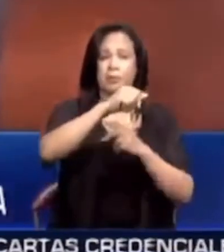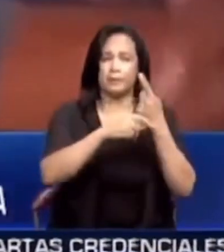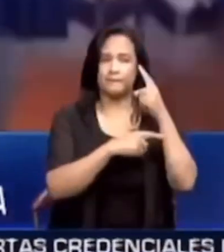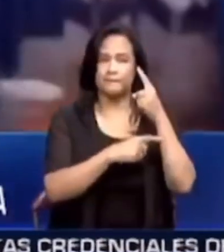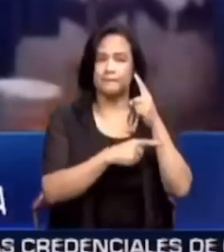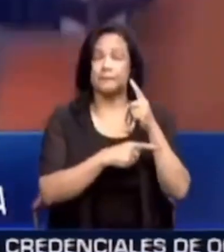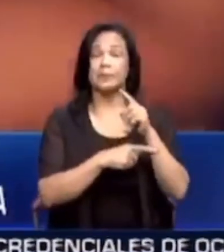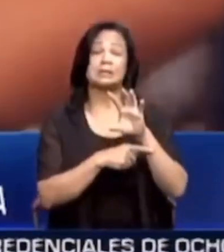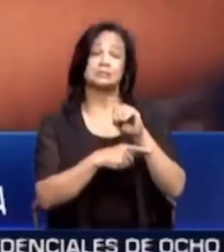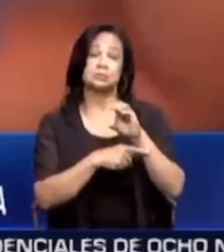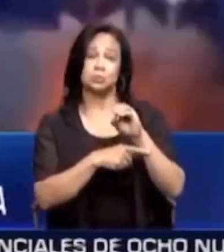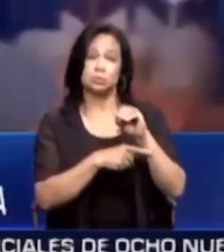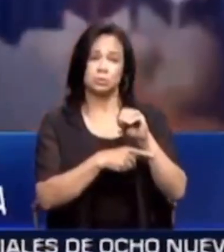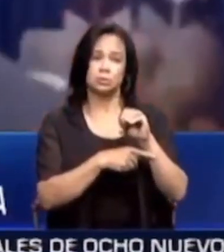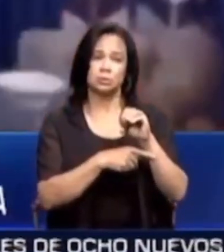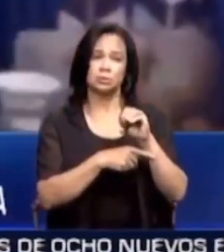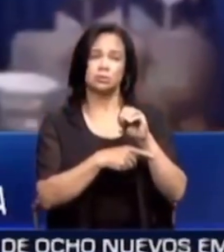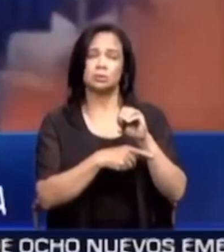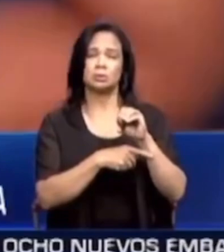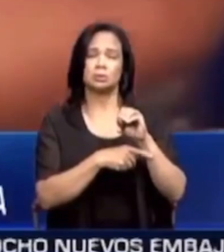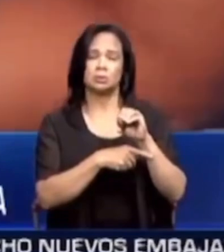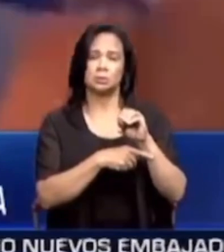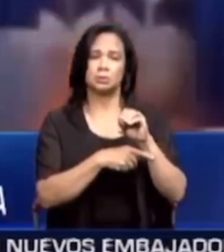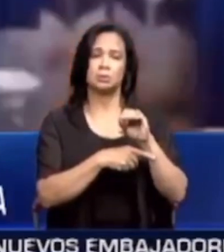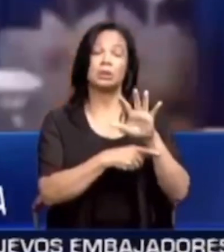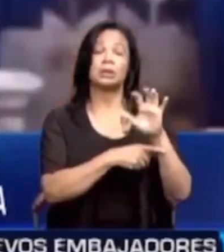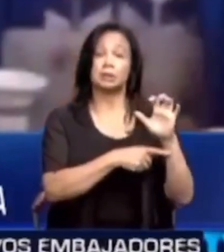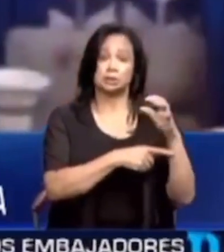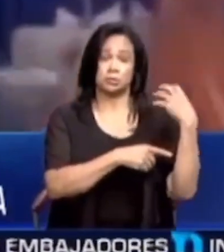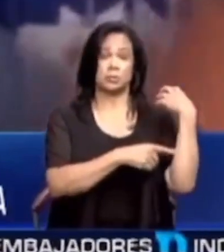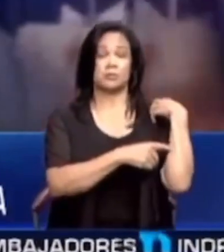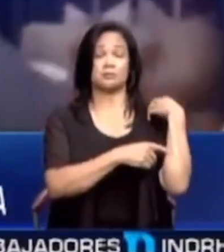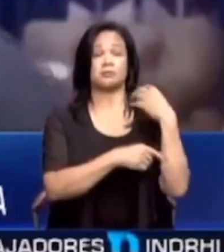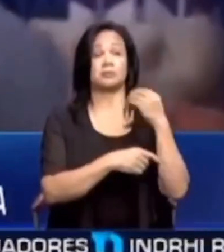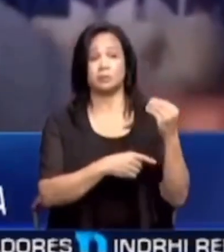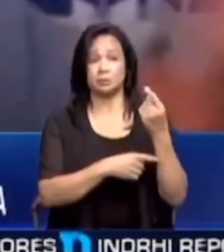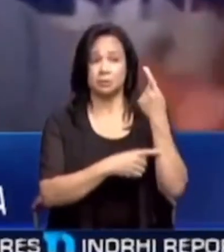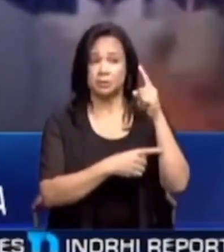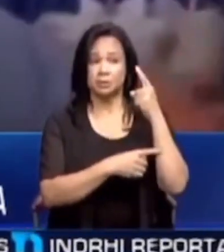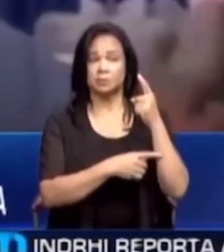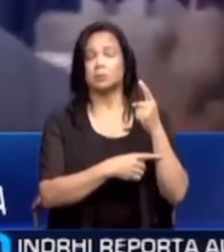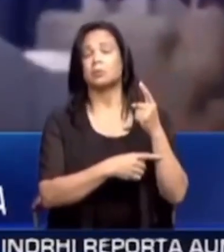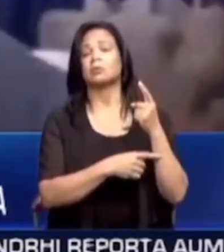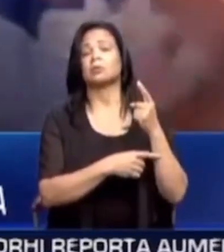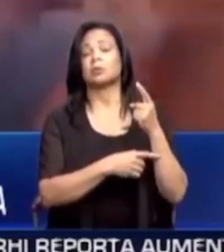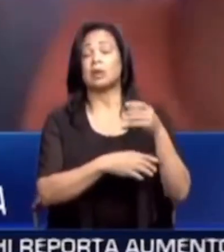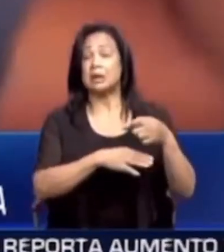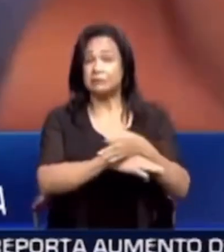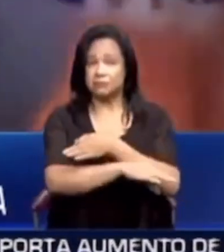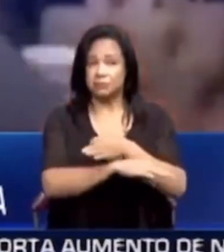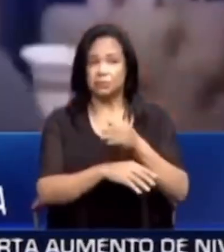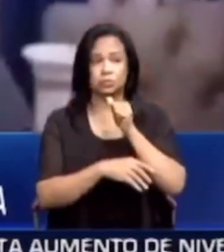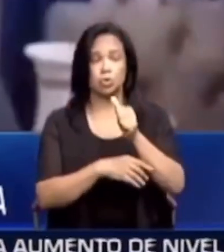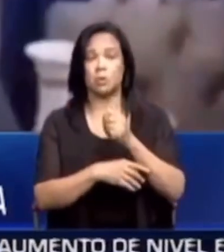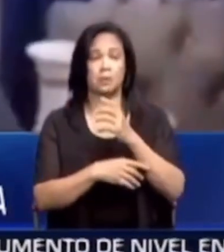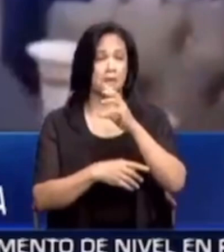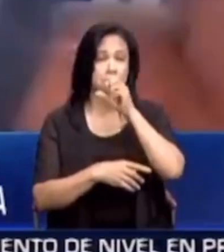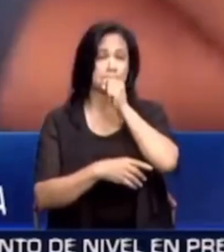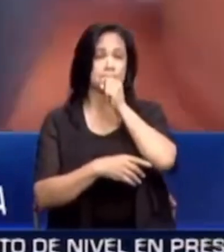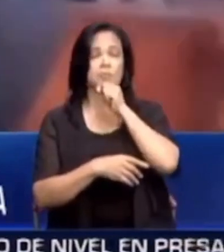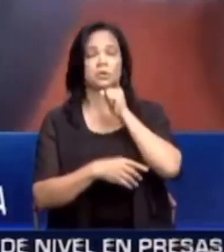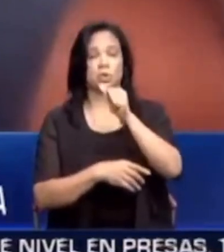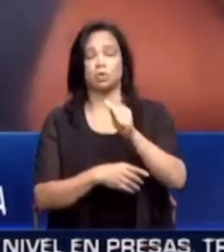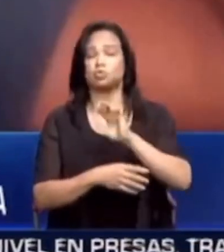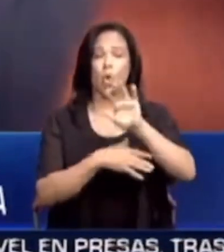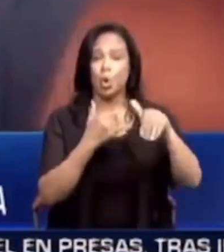cincuenta y 500 en la frontera yo no lo voy a callar tú